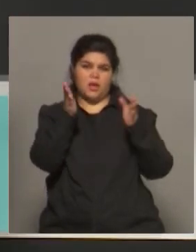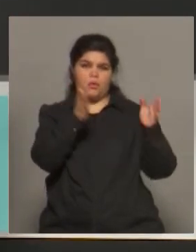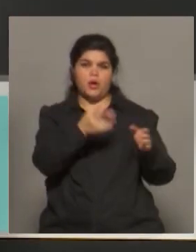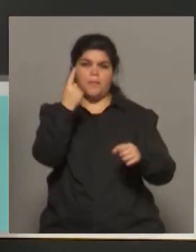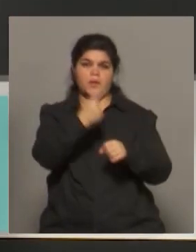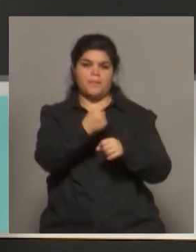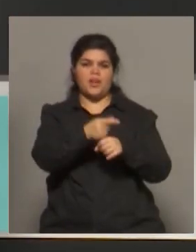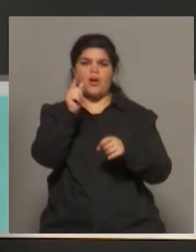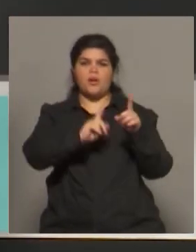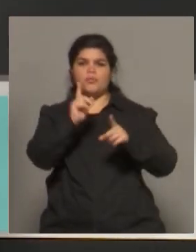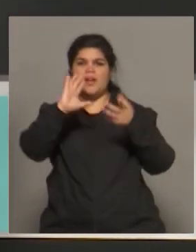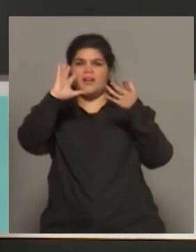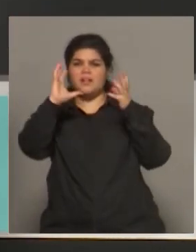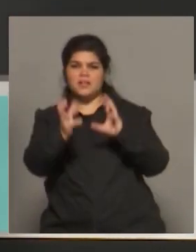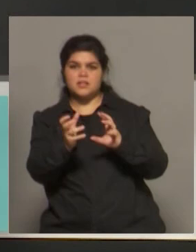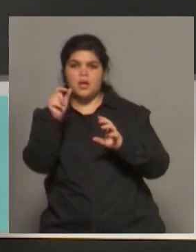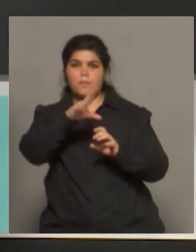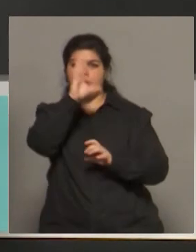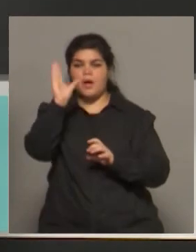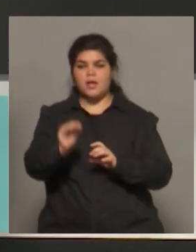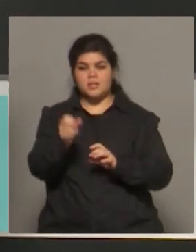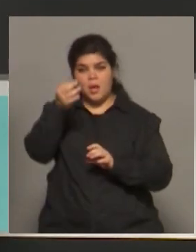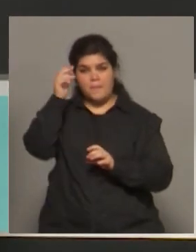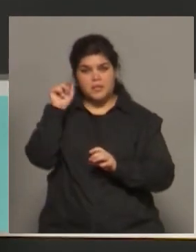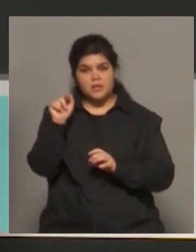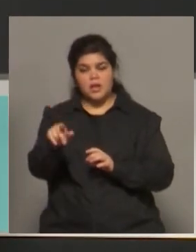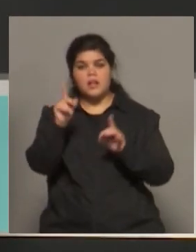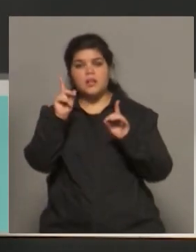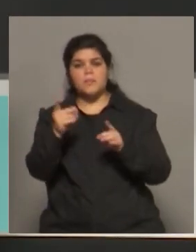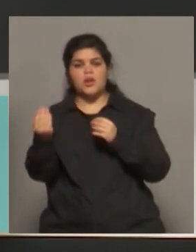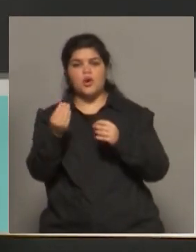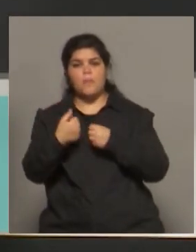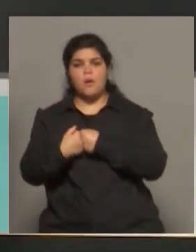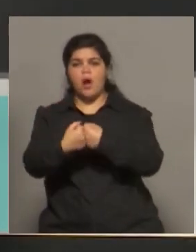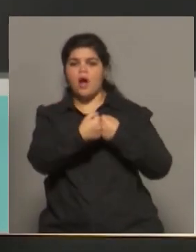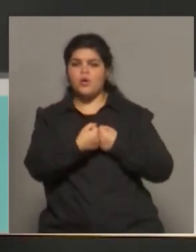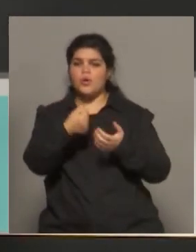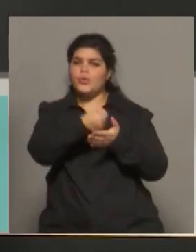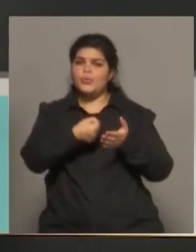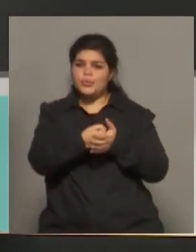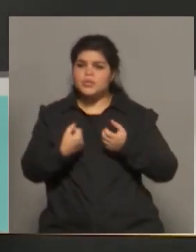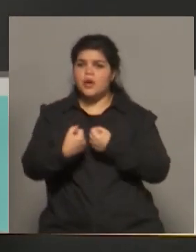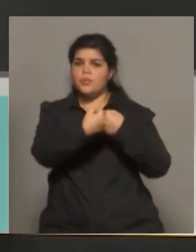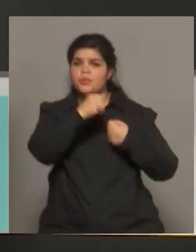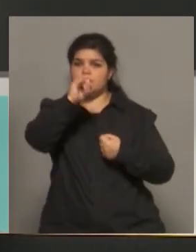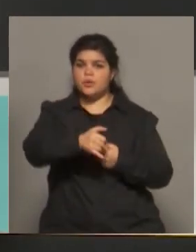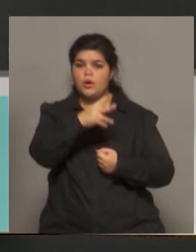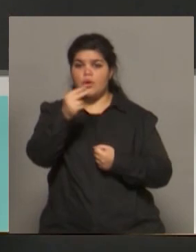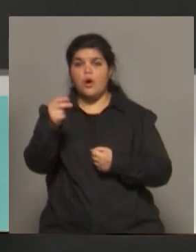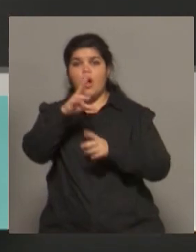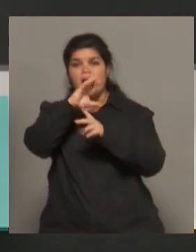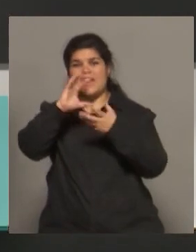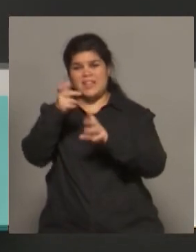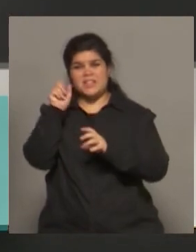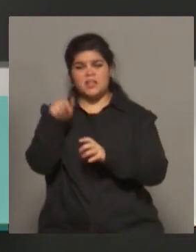que se están dando en países en particular y bueno, ver cómo se aunan esfuerzos o no con respecto a estas crisis y ver cómo